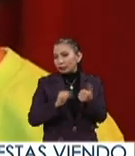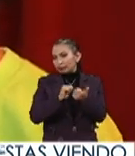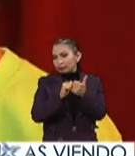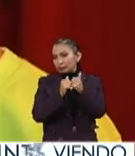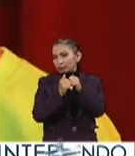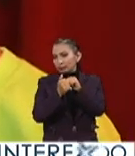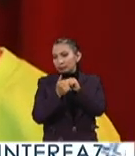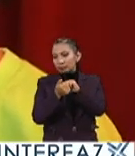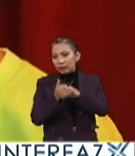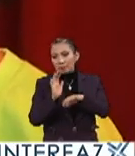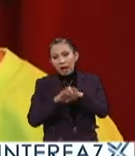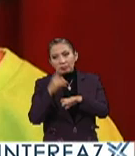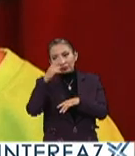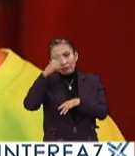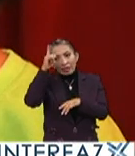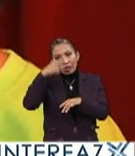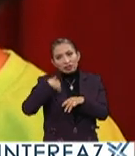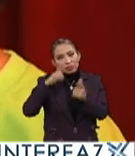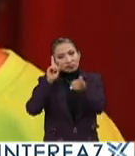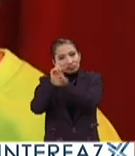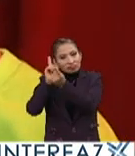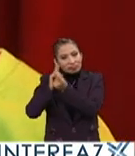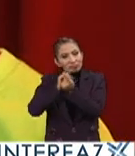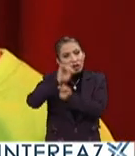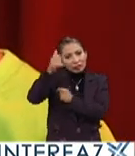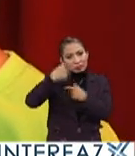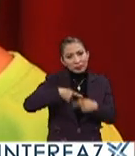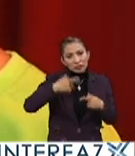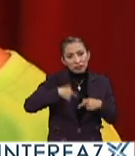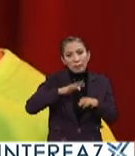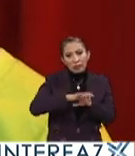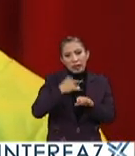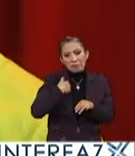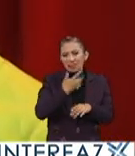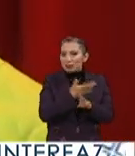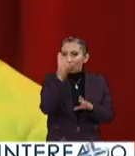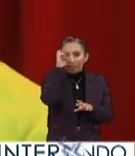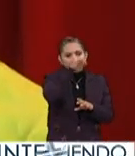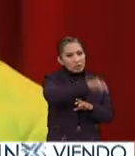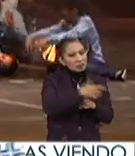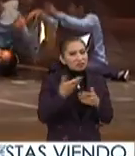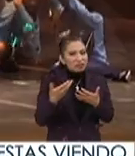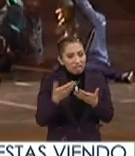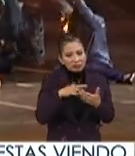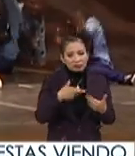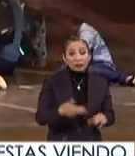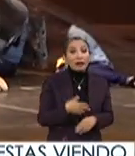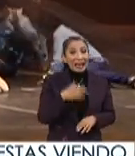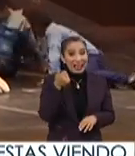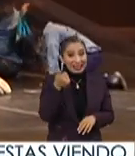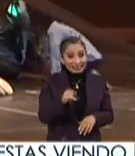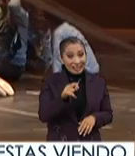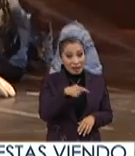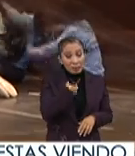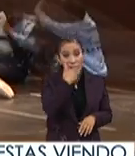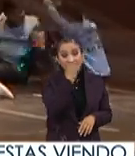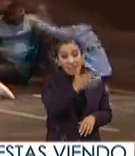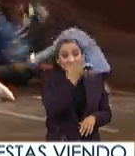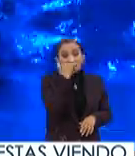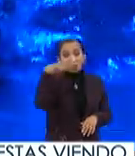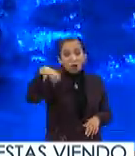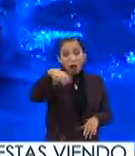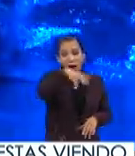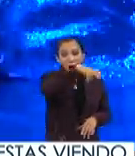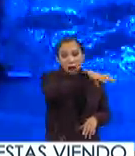fue como más fácil que yo socializara con las demás personas porque a mí era muy difícil. Fue así como 10